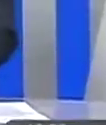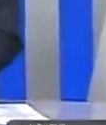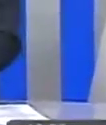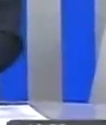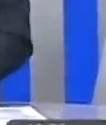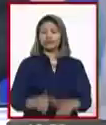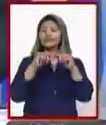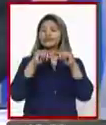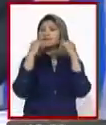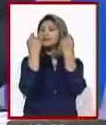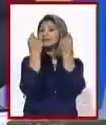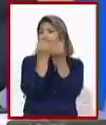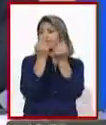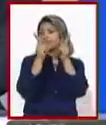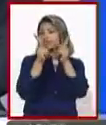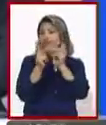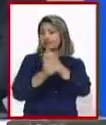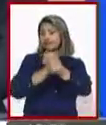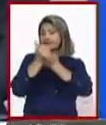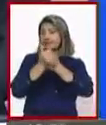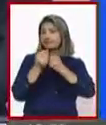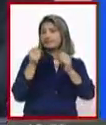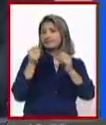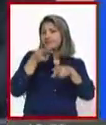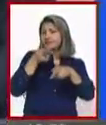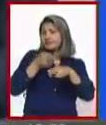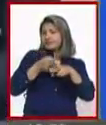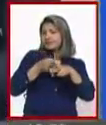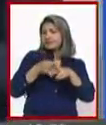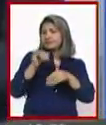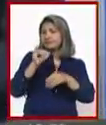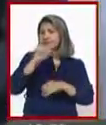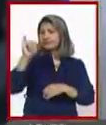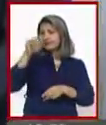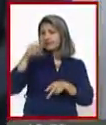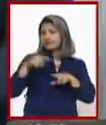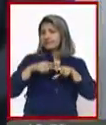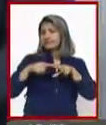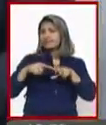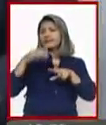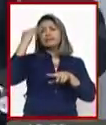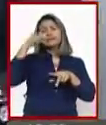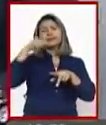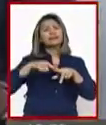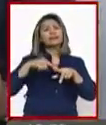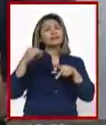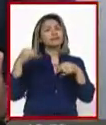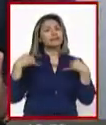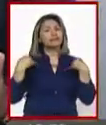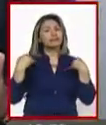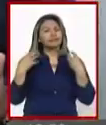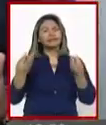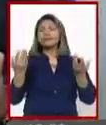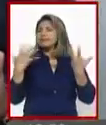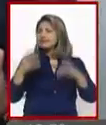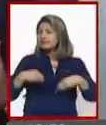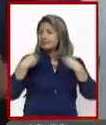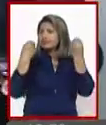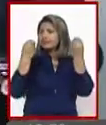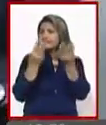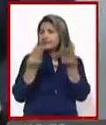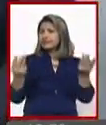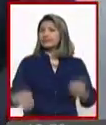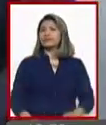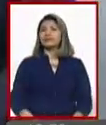Un grupo de presuntos delincuentes apuñalaron en la pierna izquierda a un joven solo porque este joven se negó a entregarle sus pertenencias. La policía ha logrado